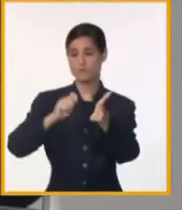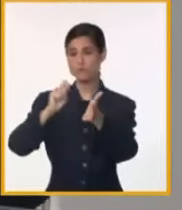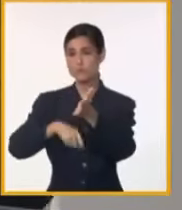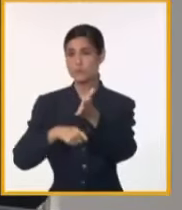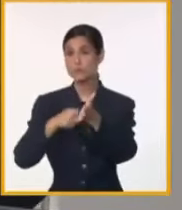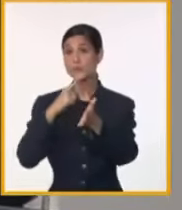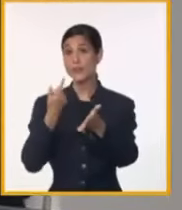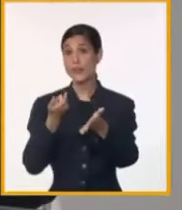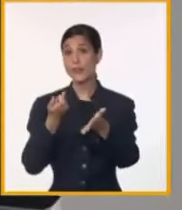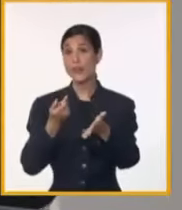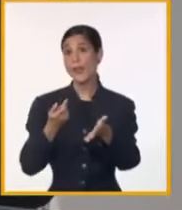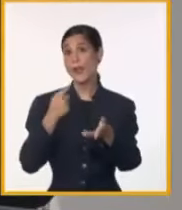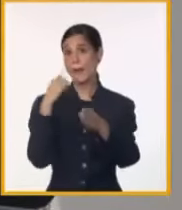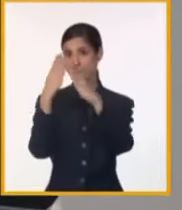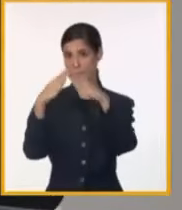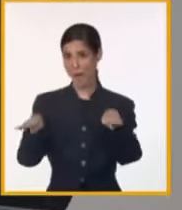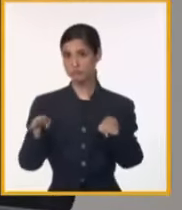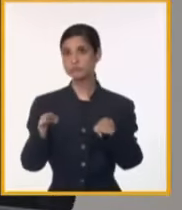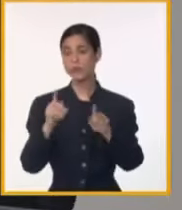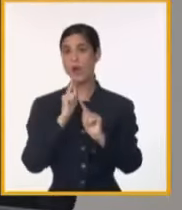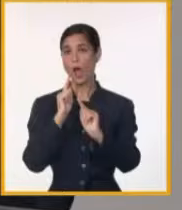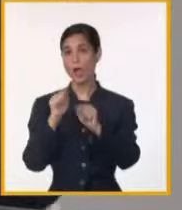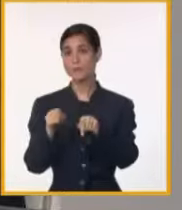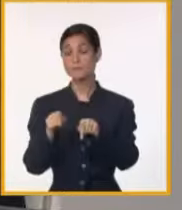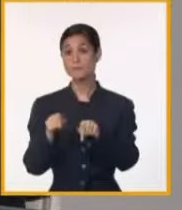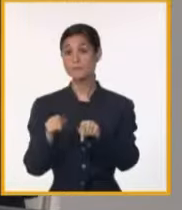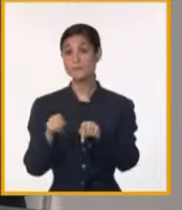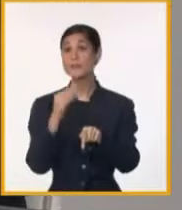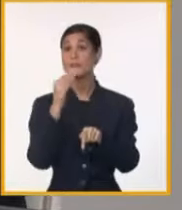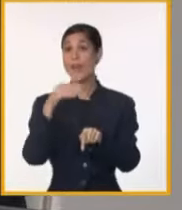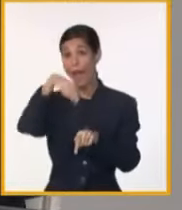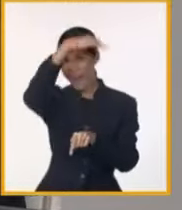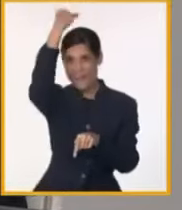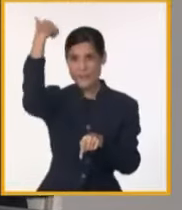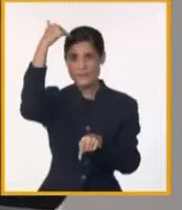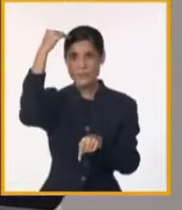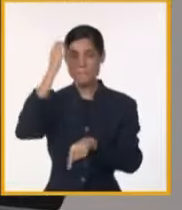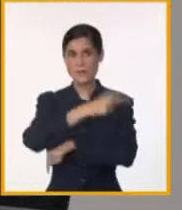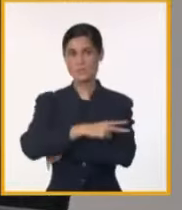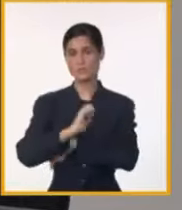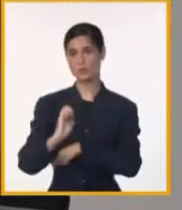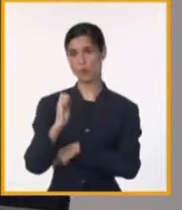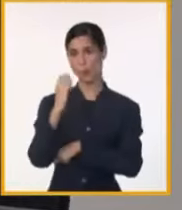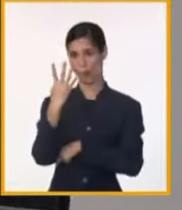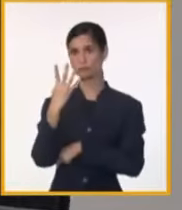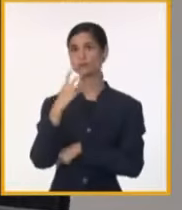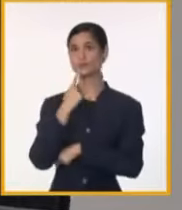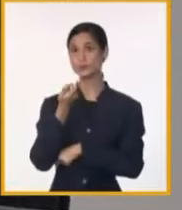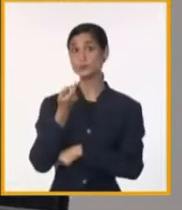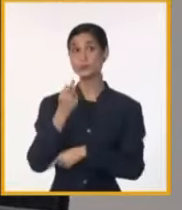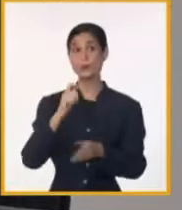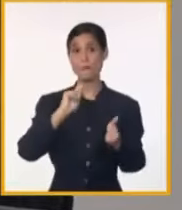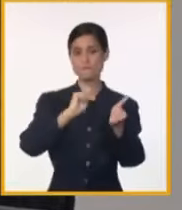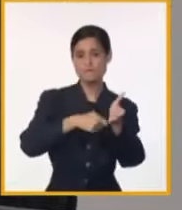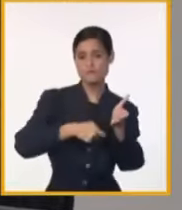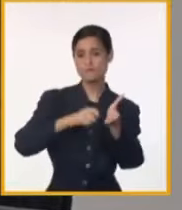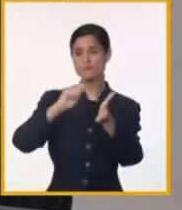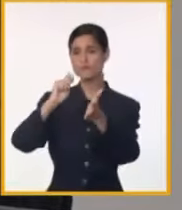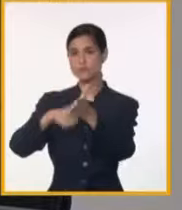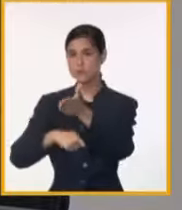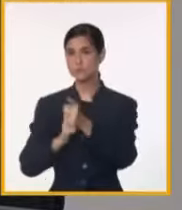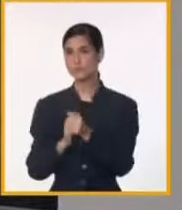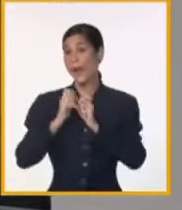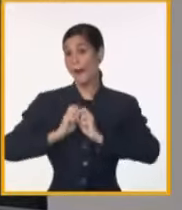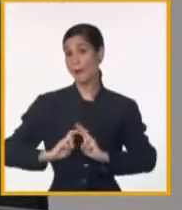país cuatro Países Árabes del Golfo y y además Marruecos que ya no es del Golfo y par estaban